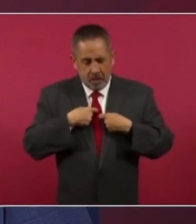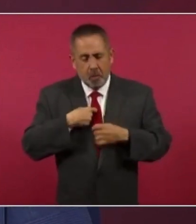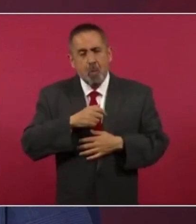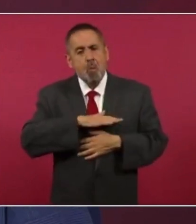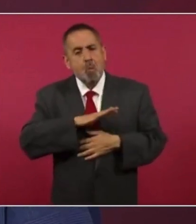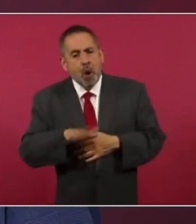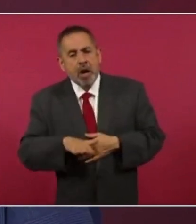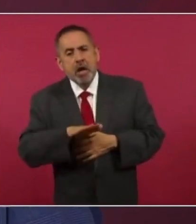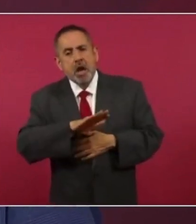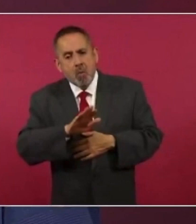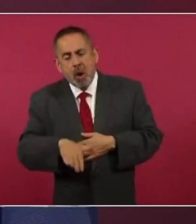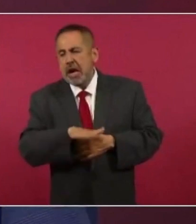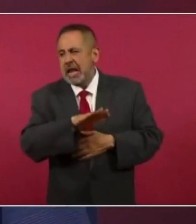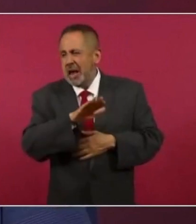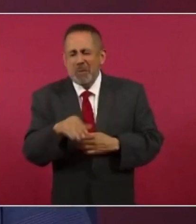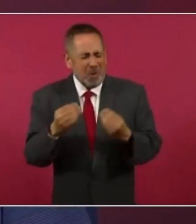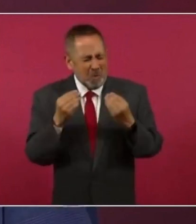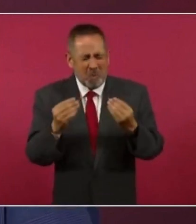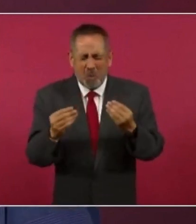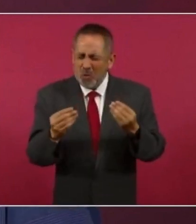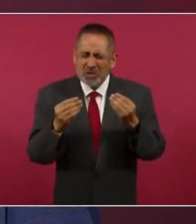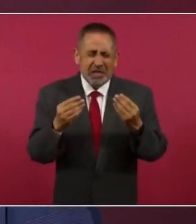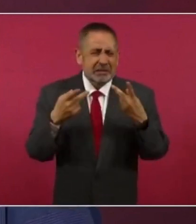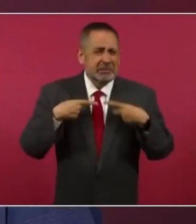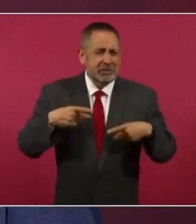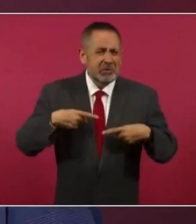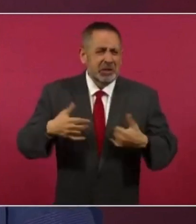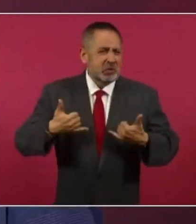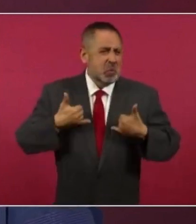muerte a muchas personas